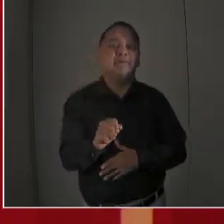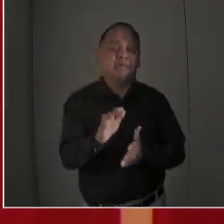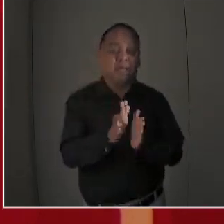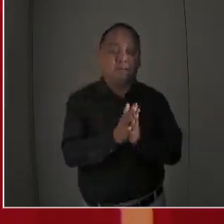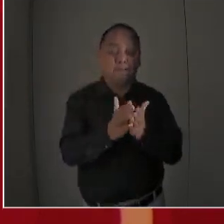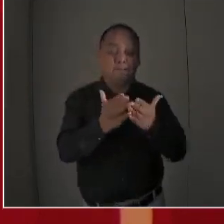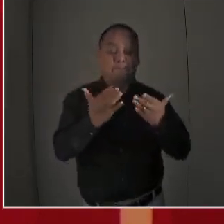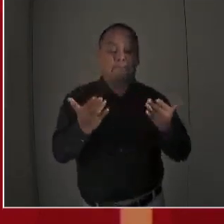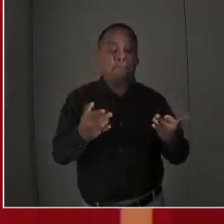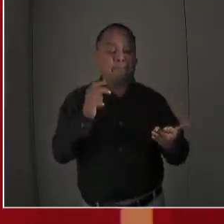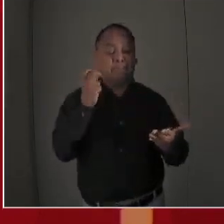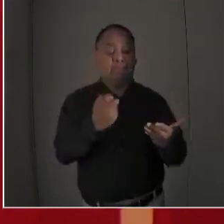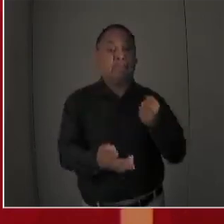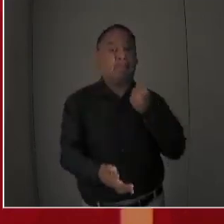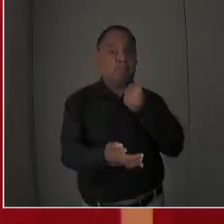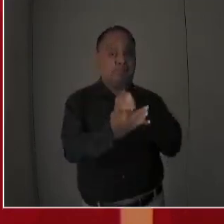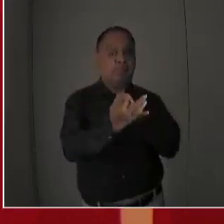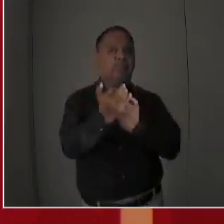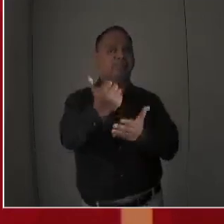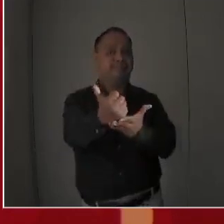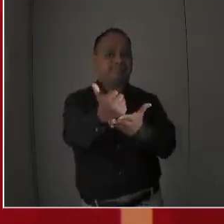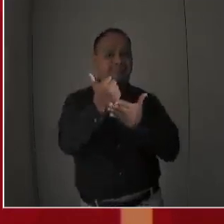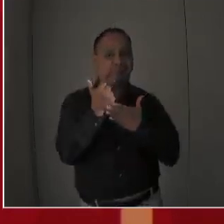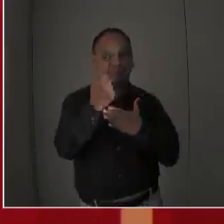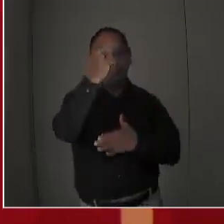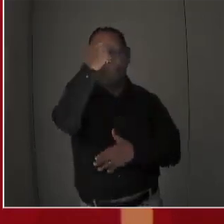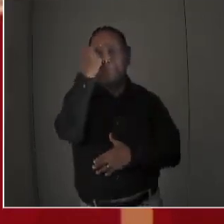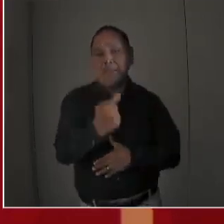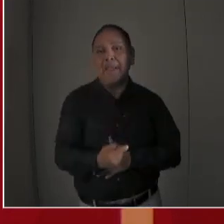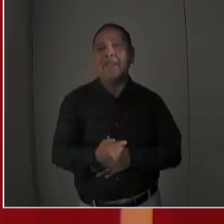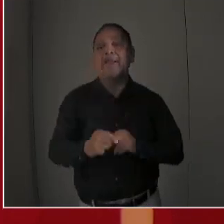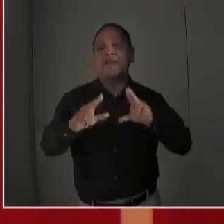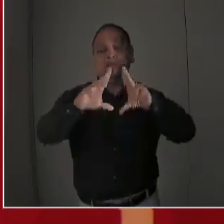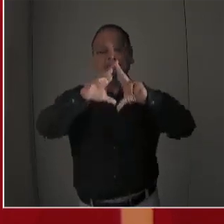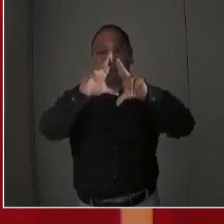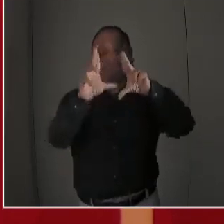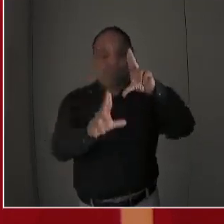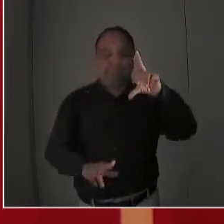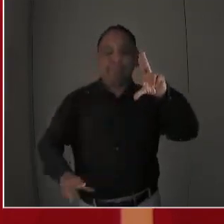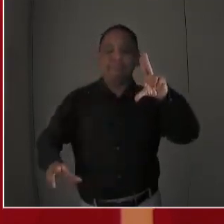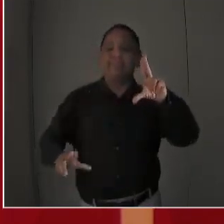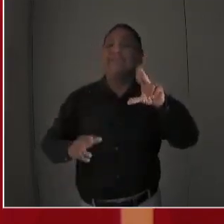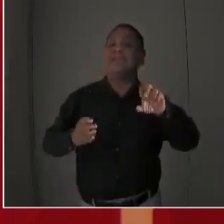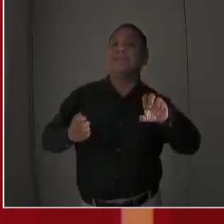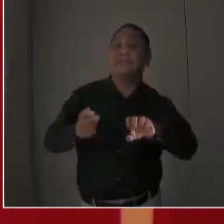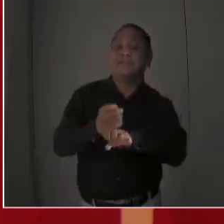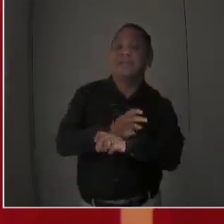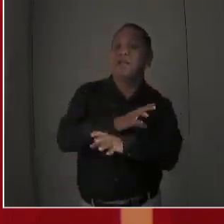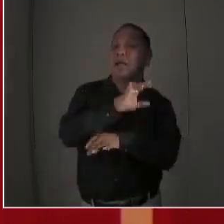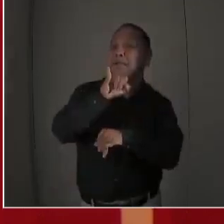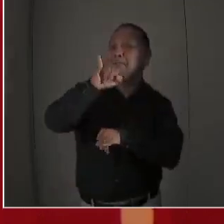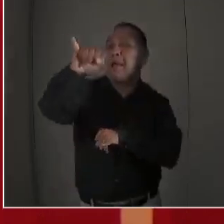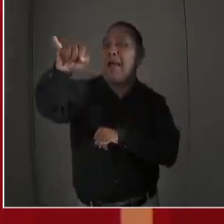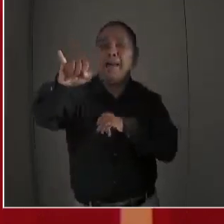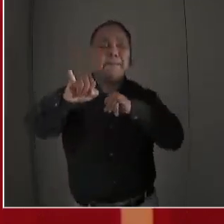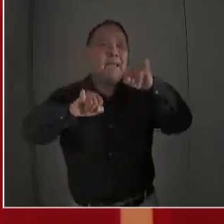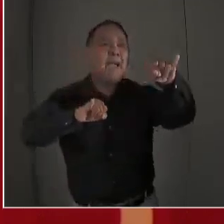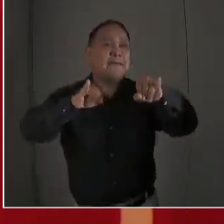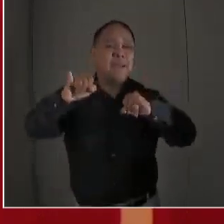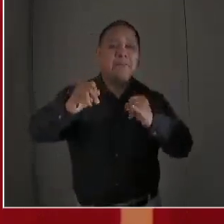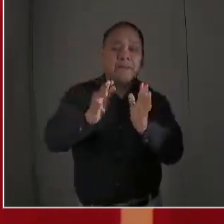ayudó muchísimo a poder llegar a todos los rincones de Campeche y a todos los rincones del